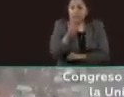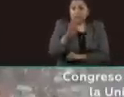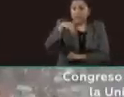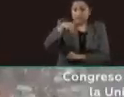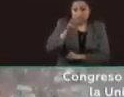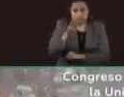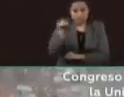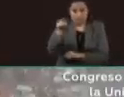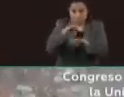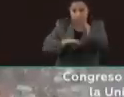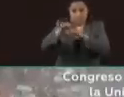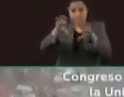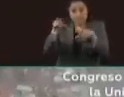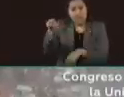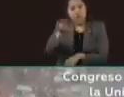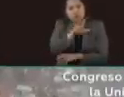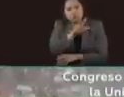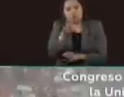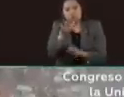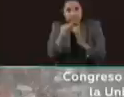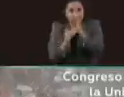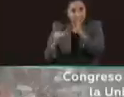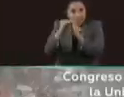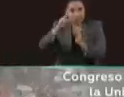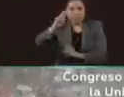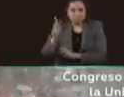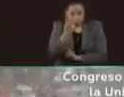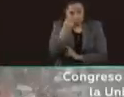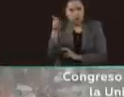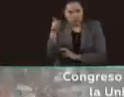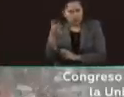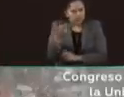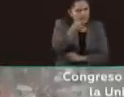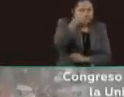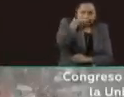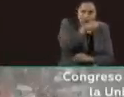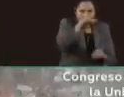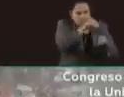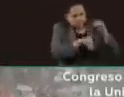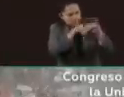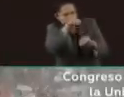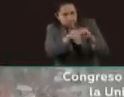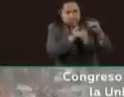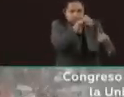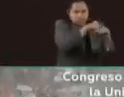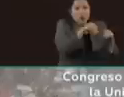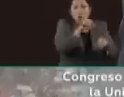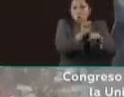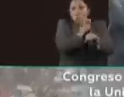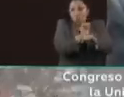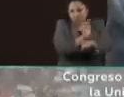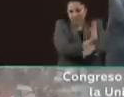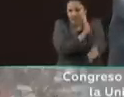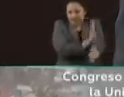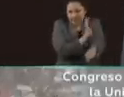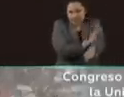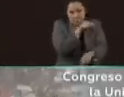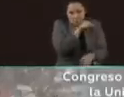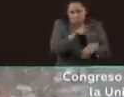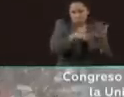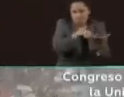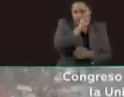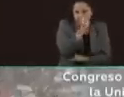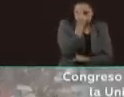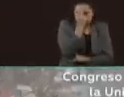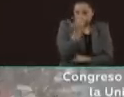invertirá más de 850 millones de dólares para producir vehículos eléctricos en San Luis Potosí. Aprovecho esta tribuna para